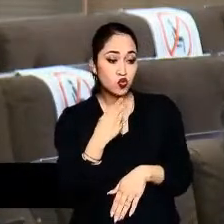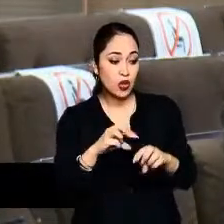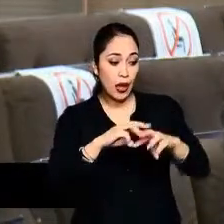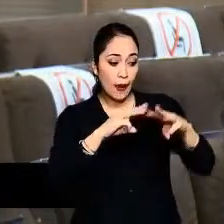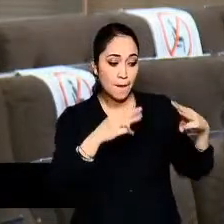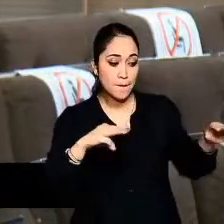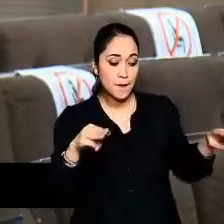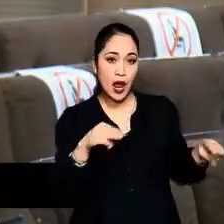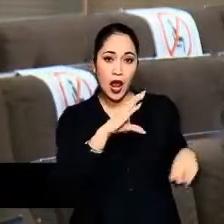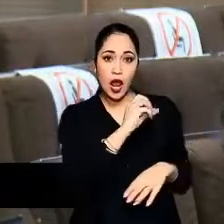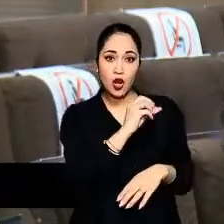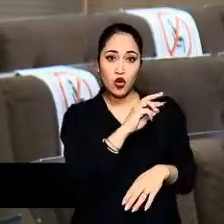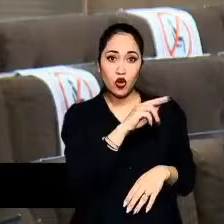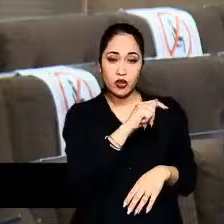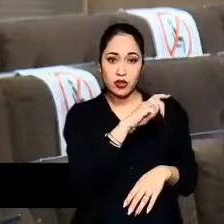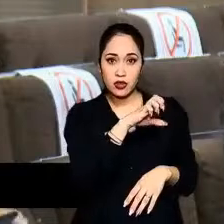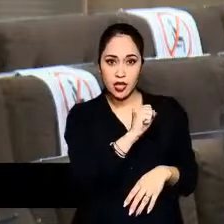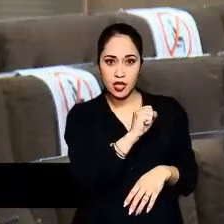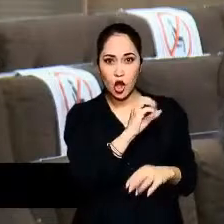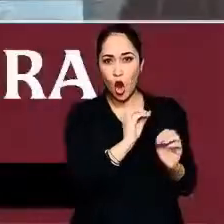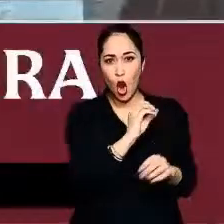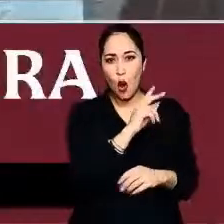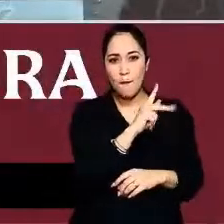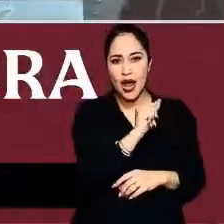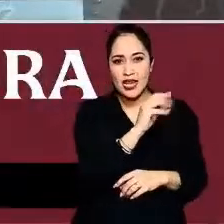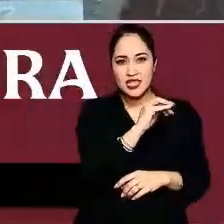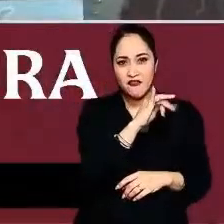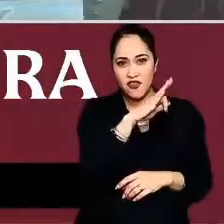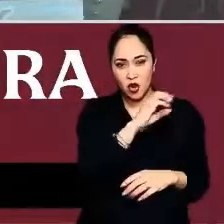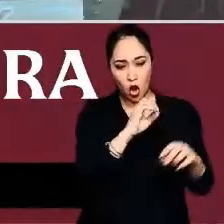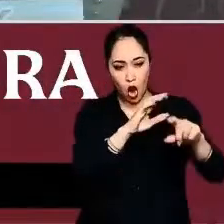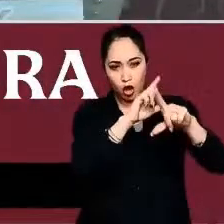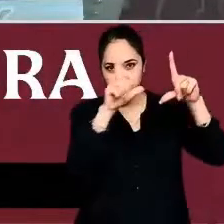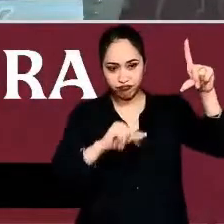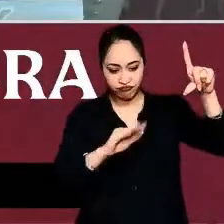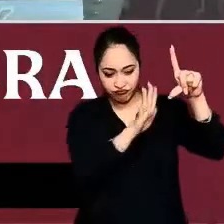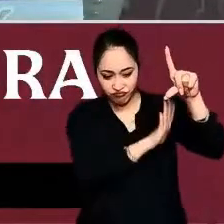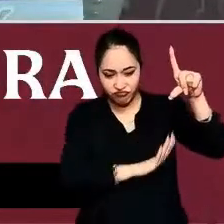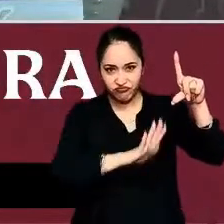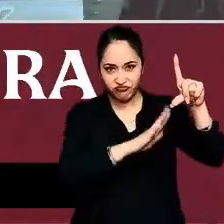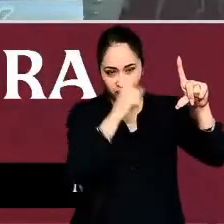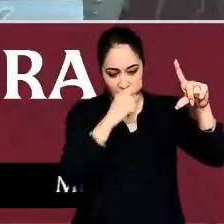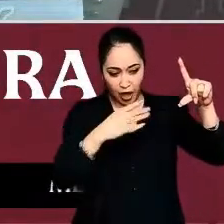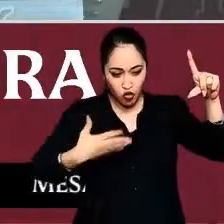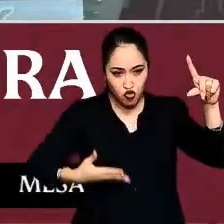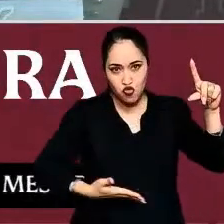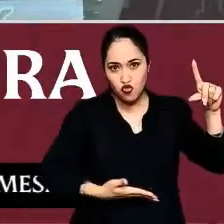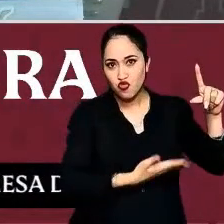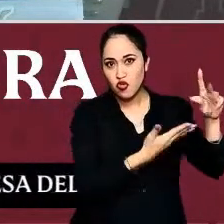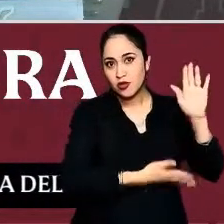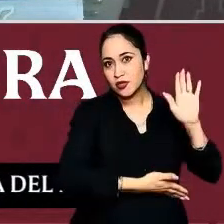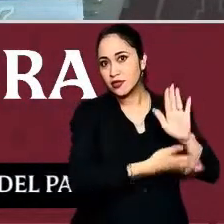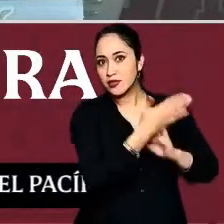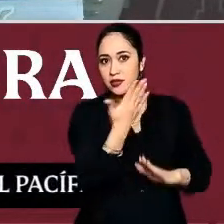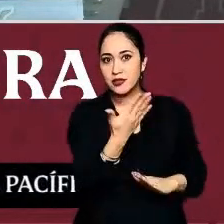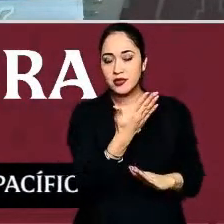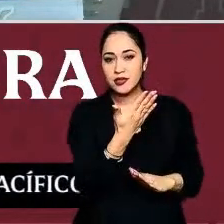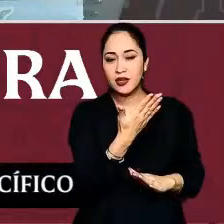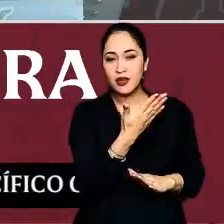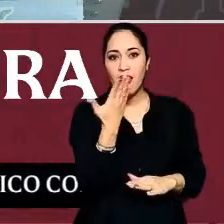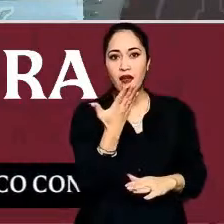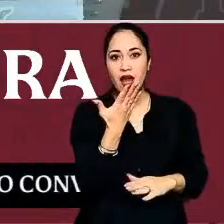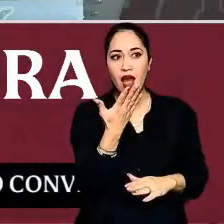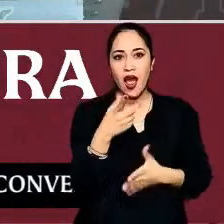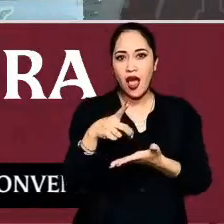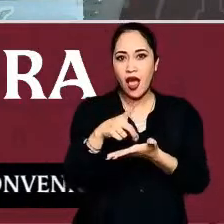mar del Pacífico, para también llevar este tipo de estupefacientes hacia Estados Unidos. ¿Si